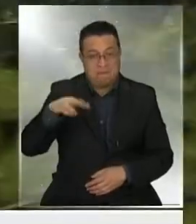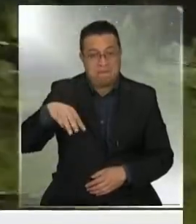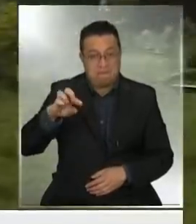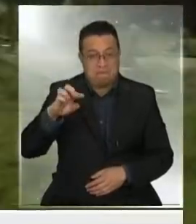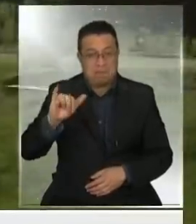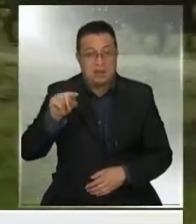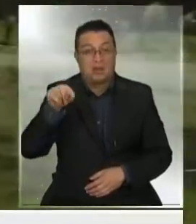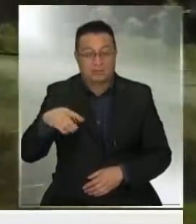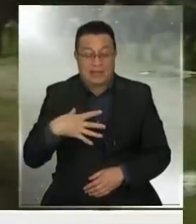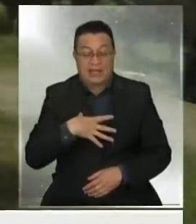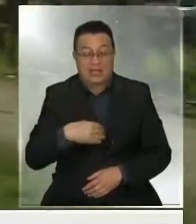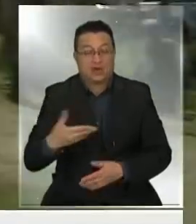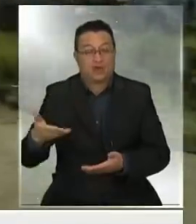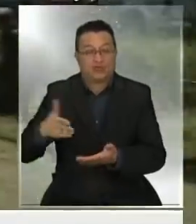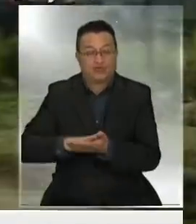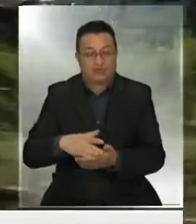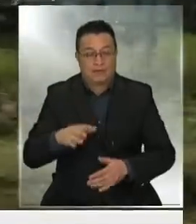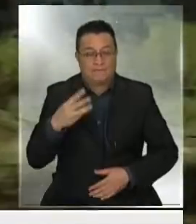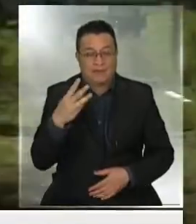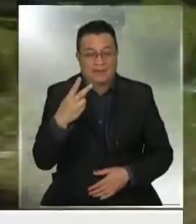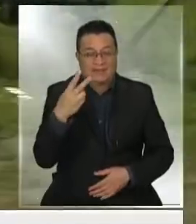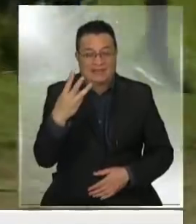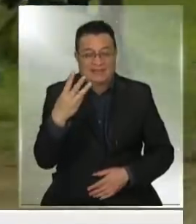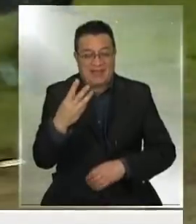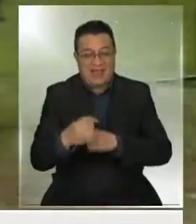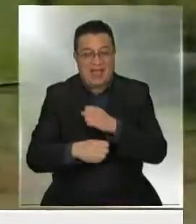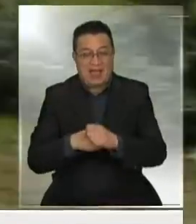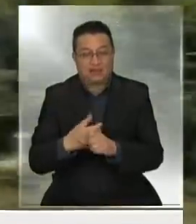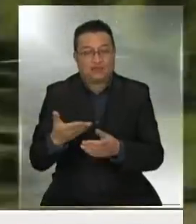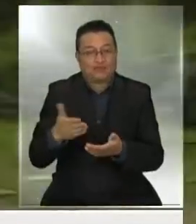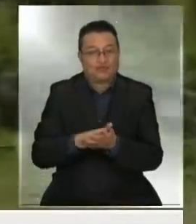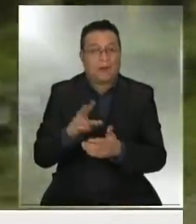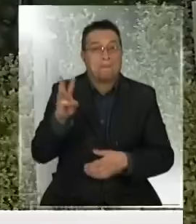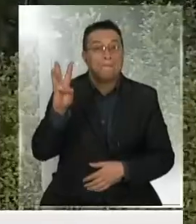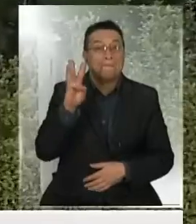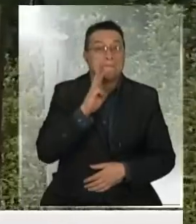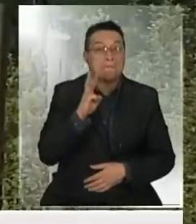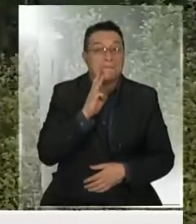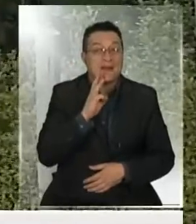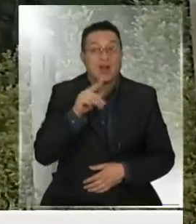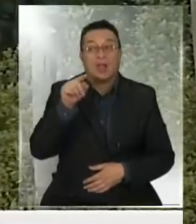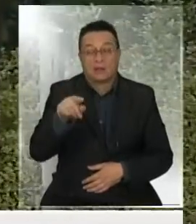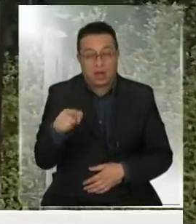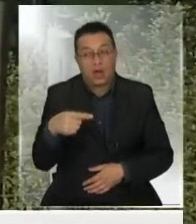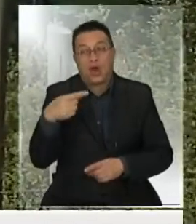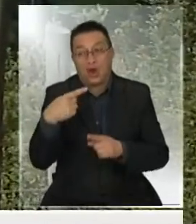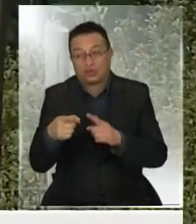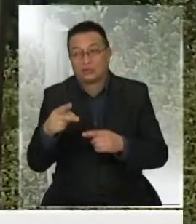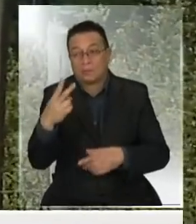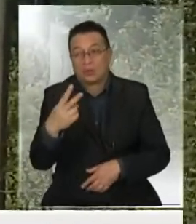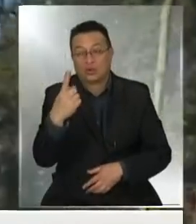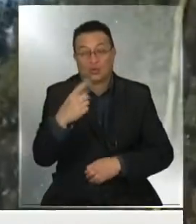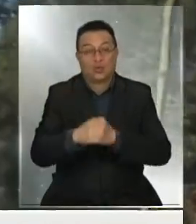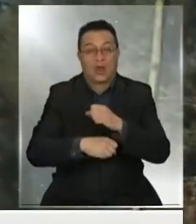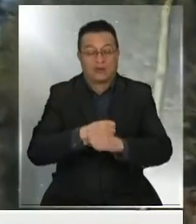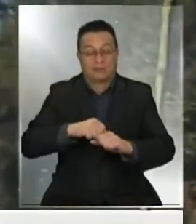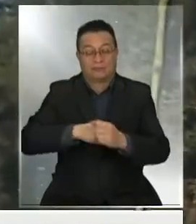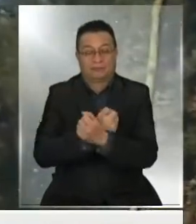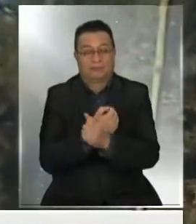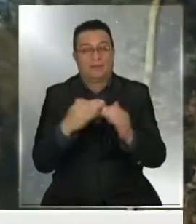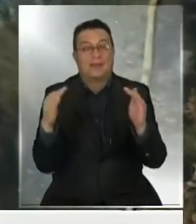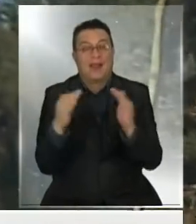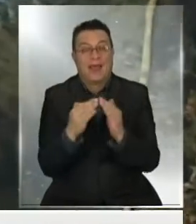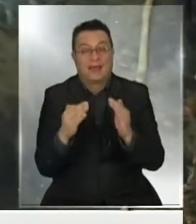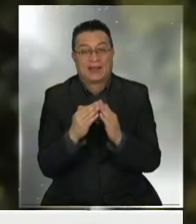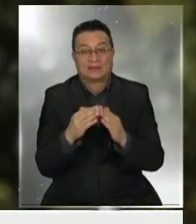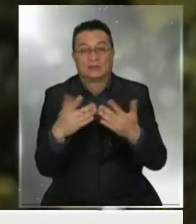que hoy vela a su hijo de 23 años fallecido en los incidentes del miércoles y mantiene a otro de 21 años con arresto domiciliario